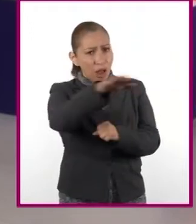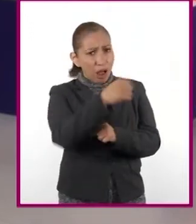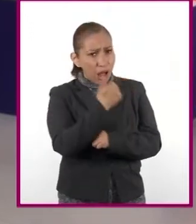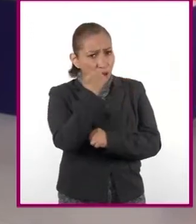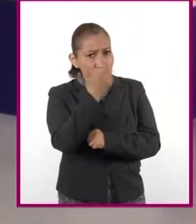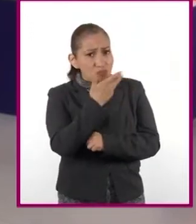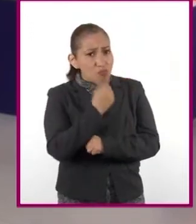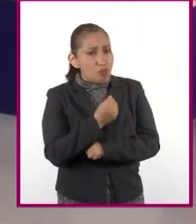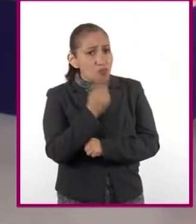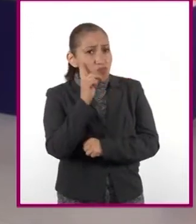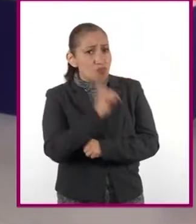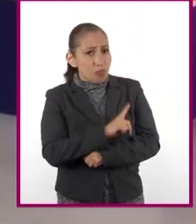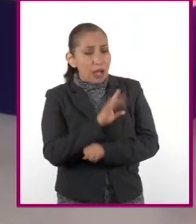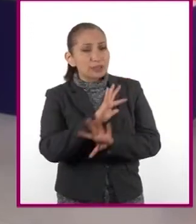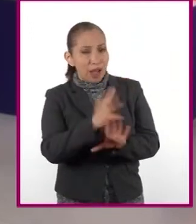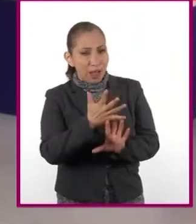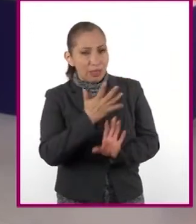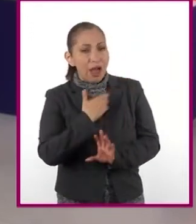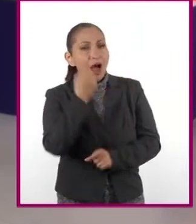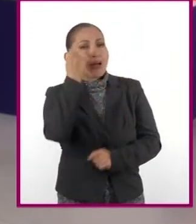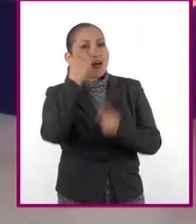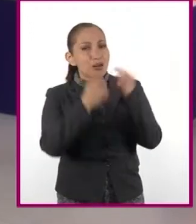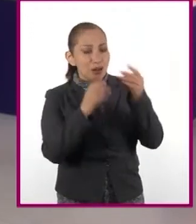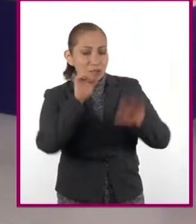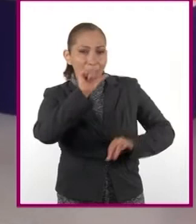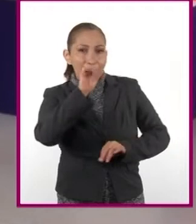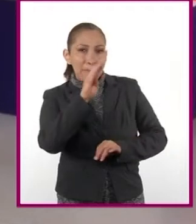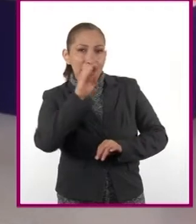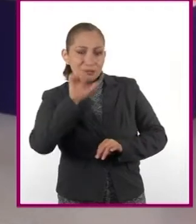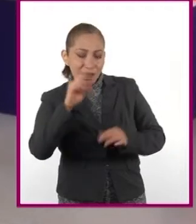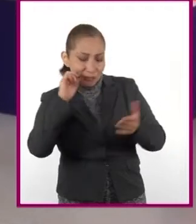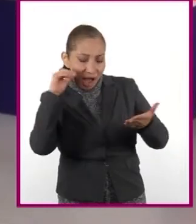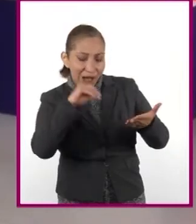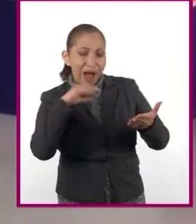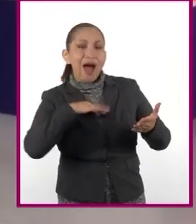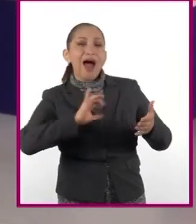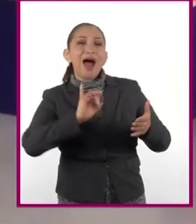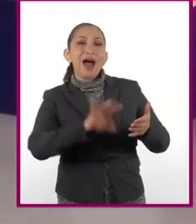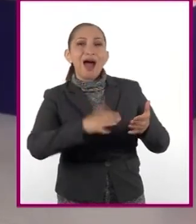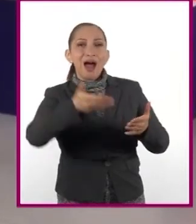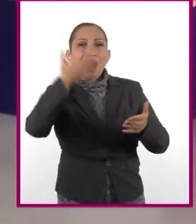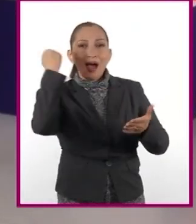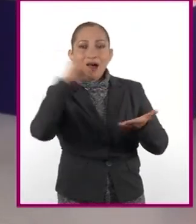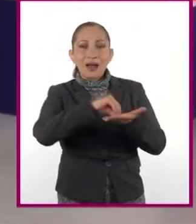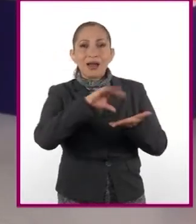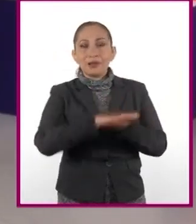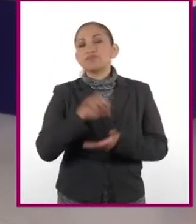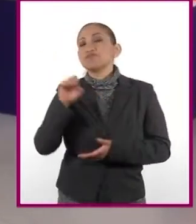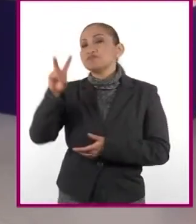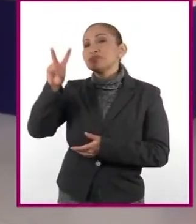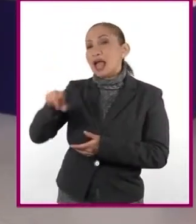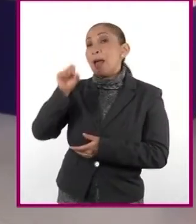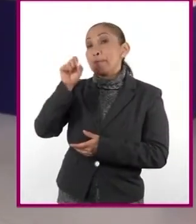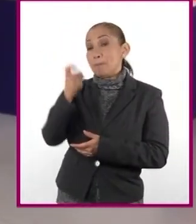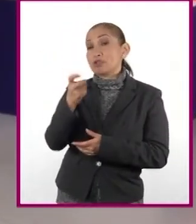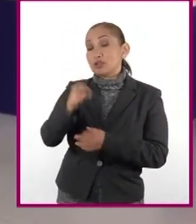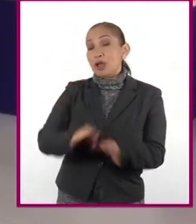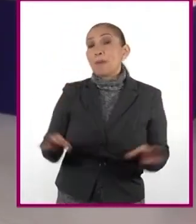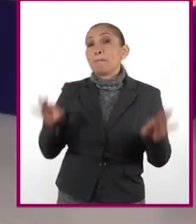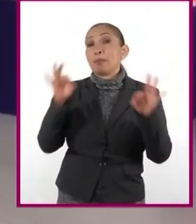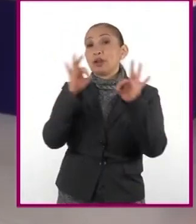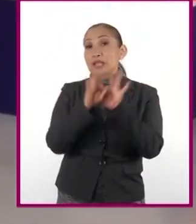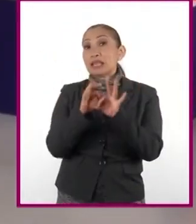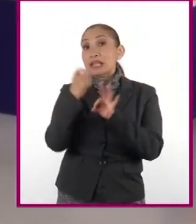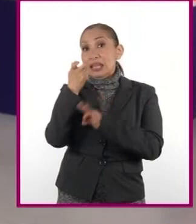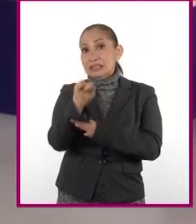alumnas y alumnos ya tienen algunos en su abecedario biológico. Así es, maestro. De ahí la importancia